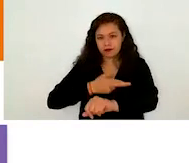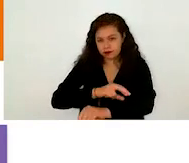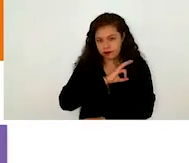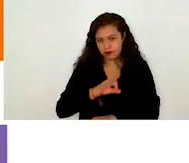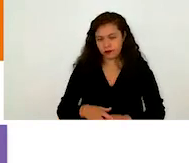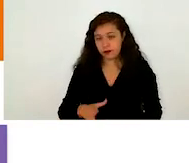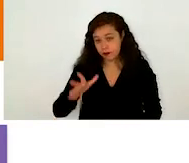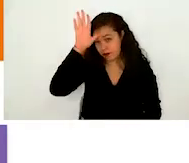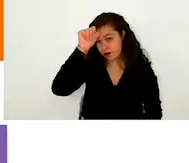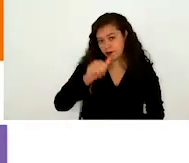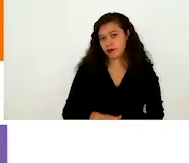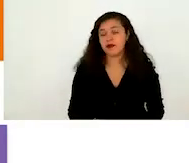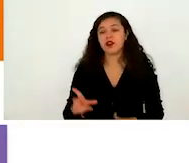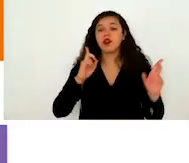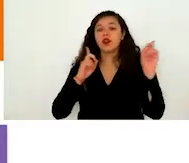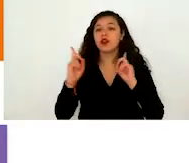acuerdo todas